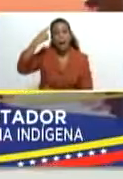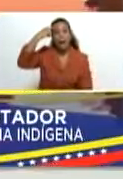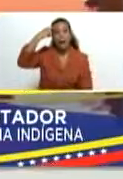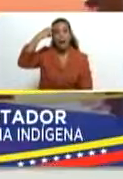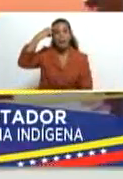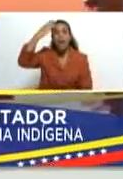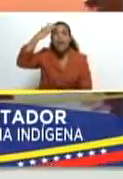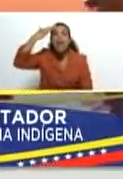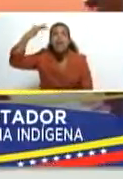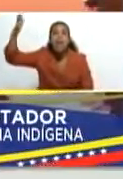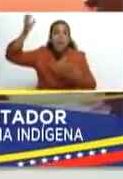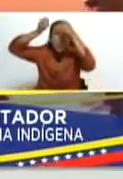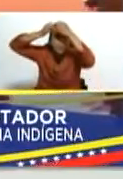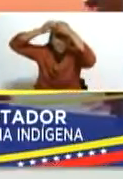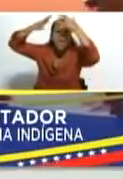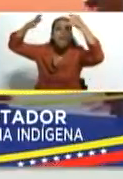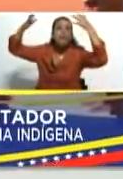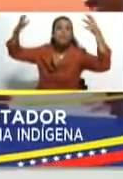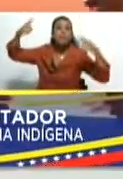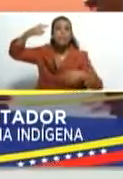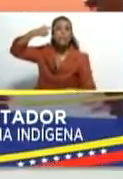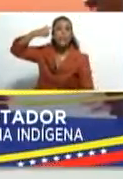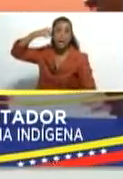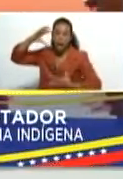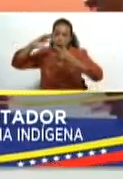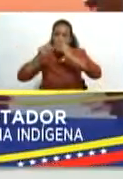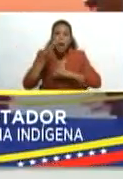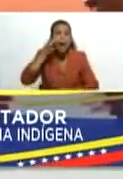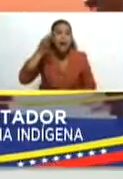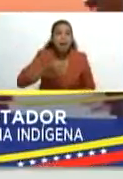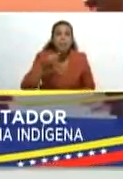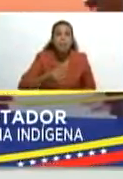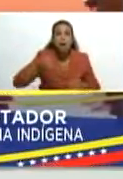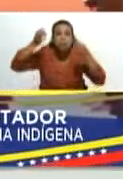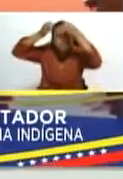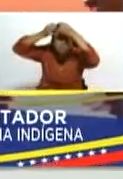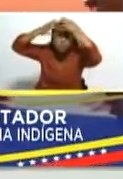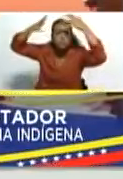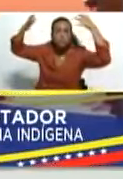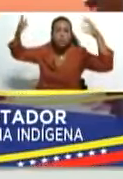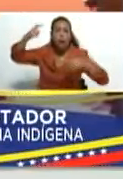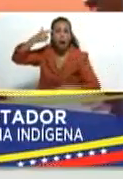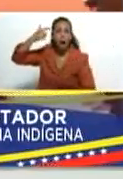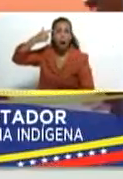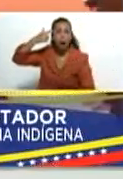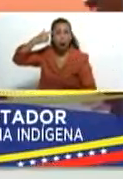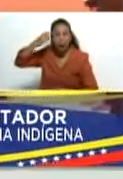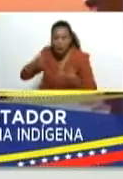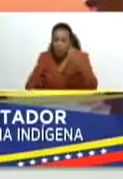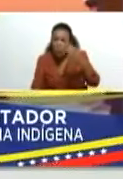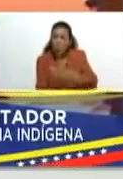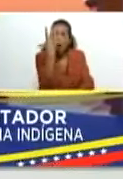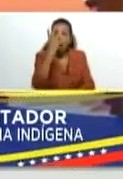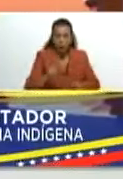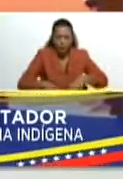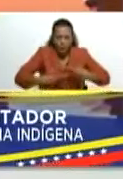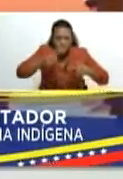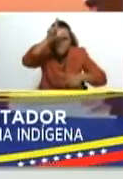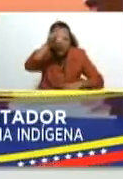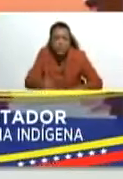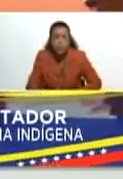utopía concreta nuestra, como dijera el comandante Chávez. Nuestra utopía concreta es la construcción de un nuevo ser